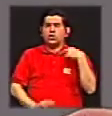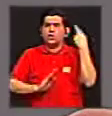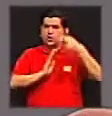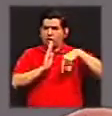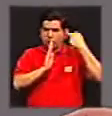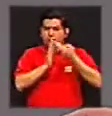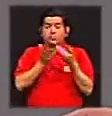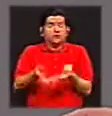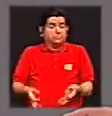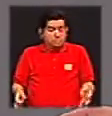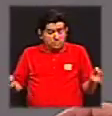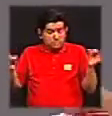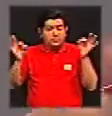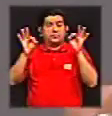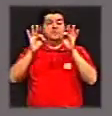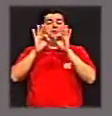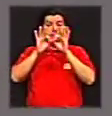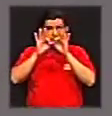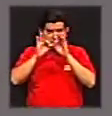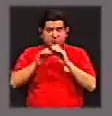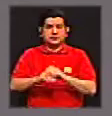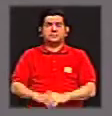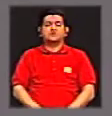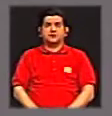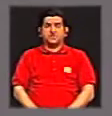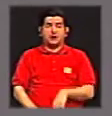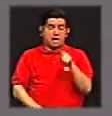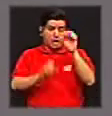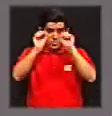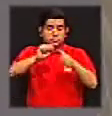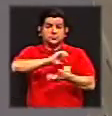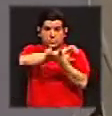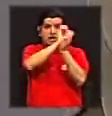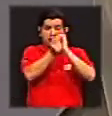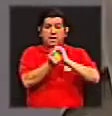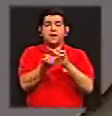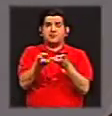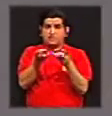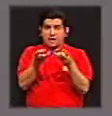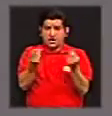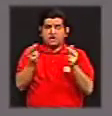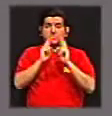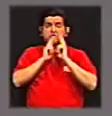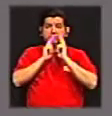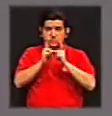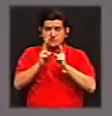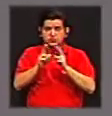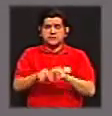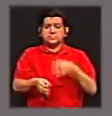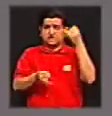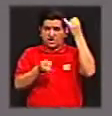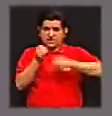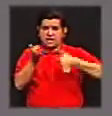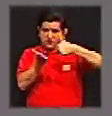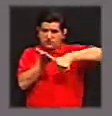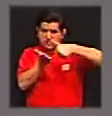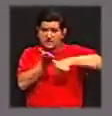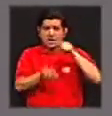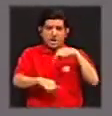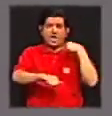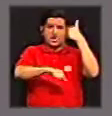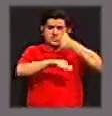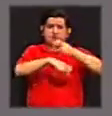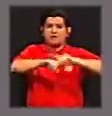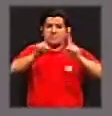es decisivo, es decir, ellos pueden cambiar el resultado de la elección, ellos son los que definen entre